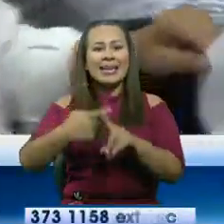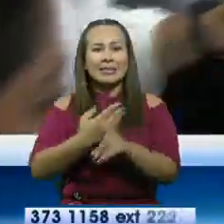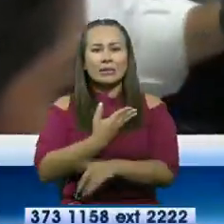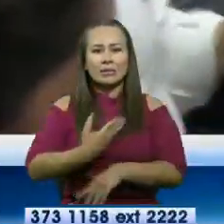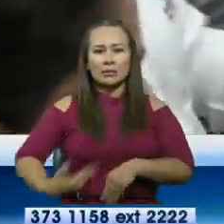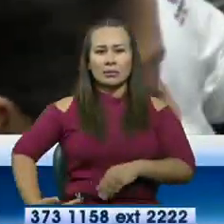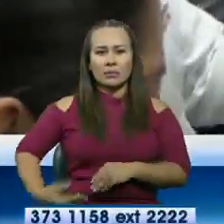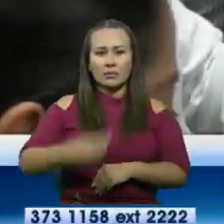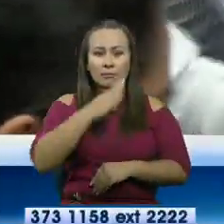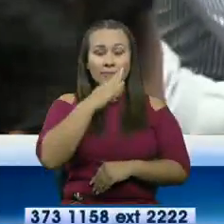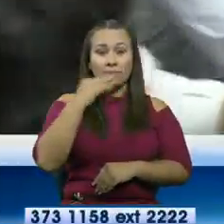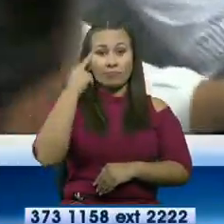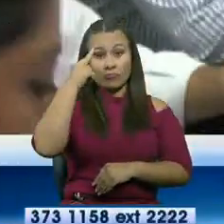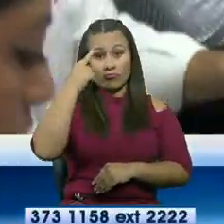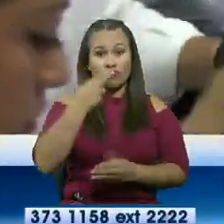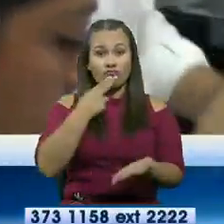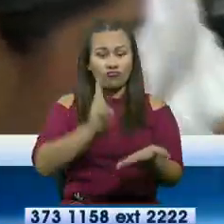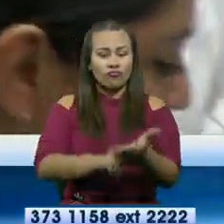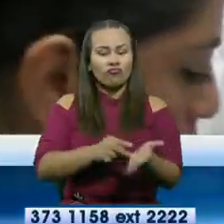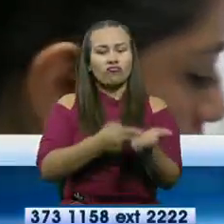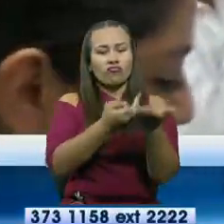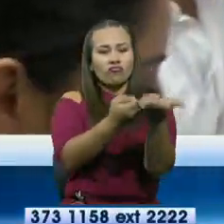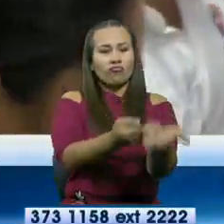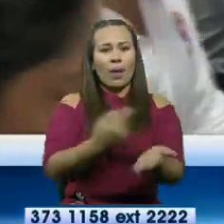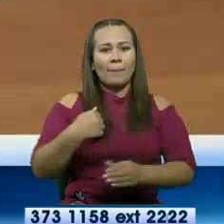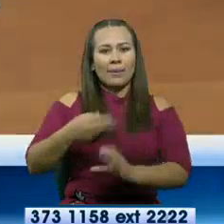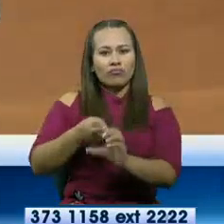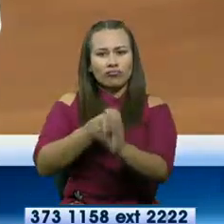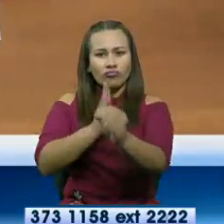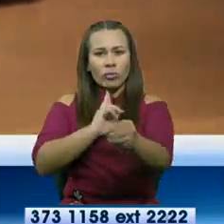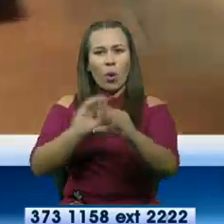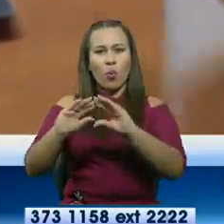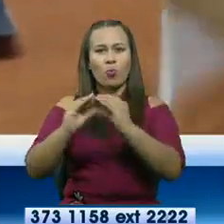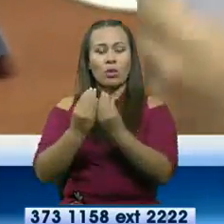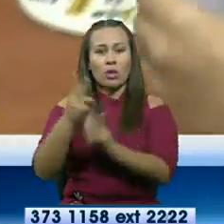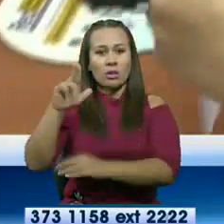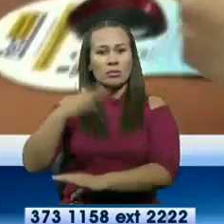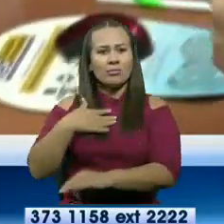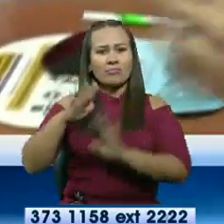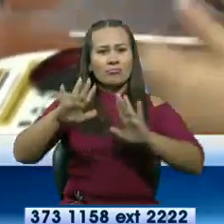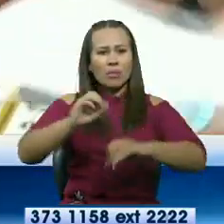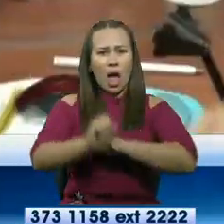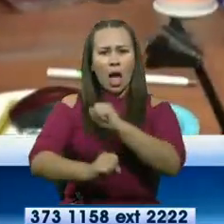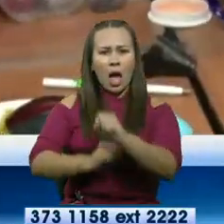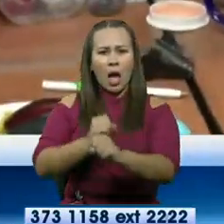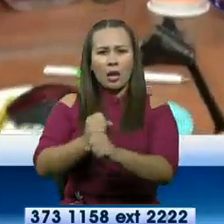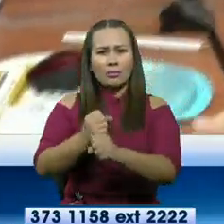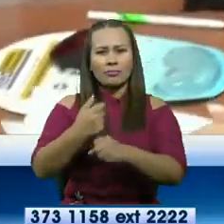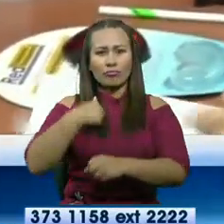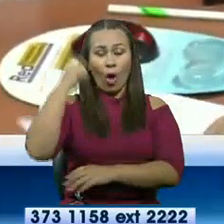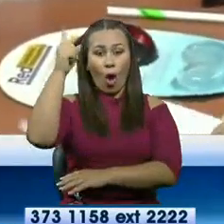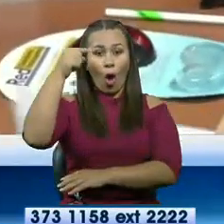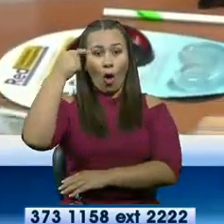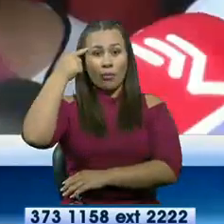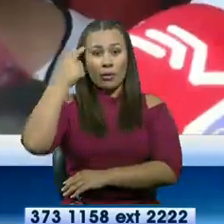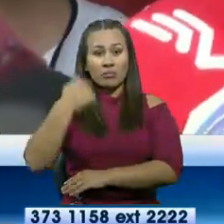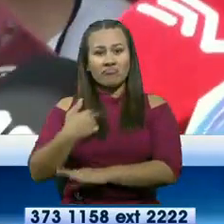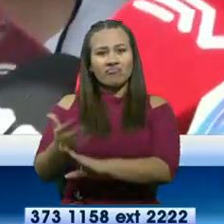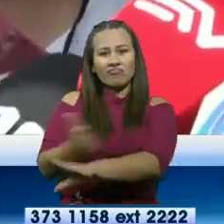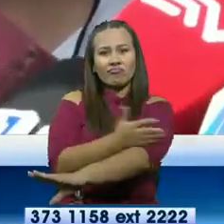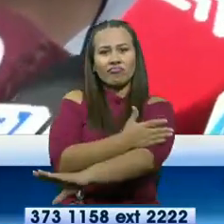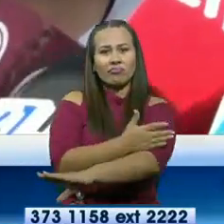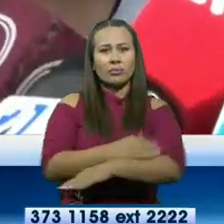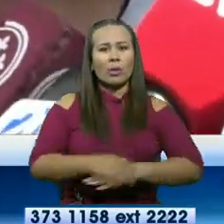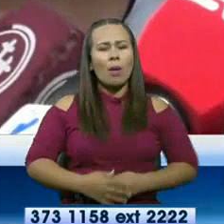Rafael Correa para dejar por sentado su salida del movimiento político que por 10 años le permitió gobernar al país.